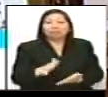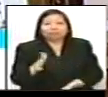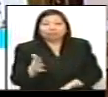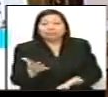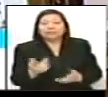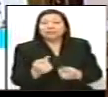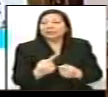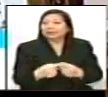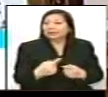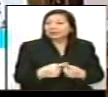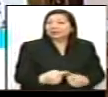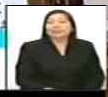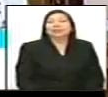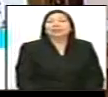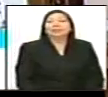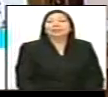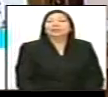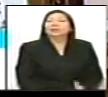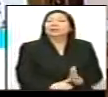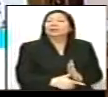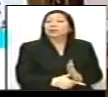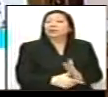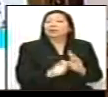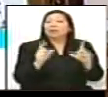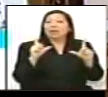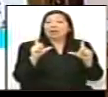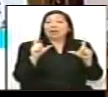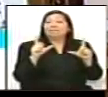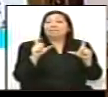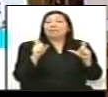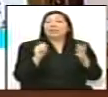de su diferencia, y luego ve una foto